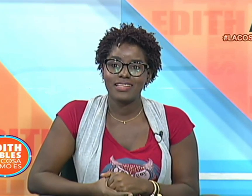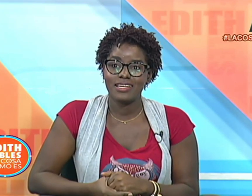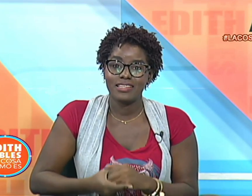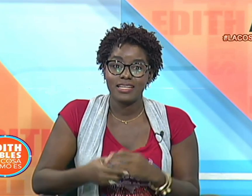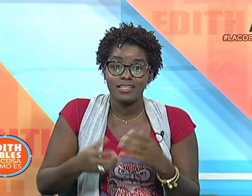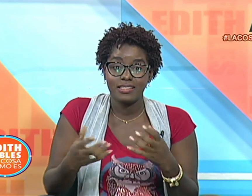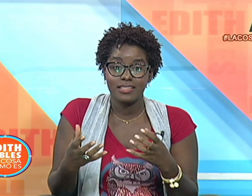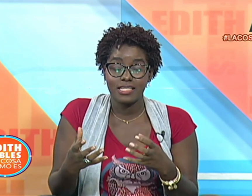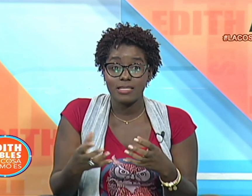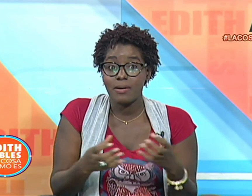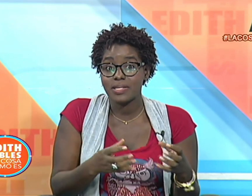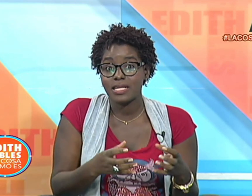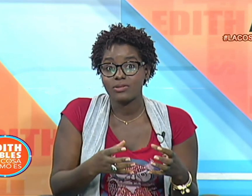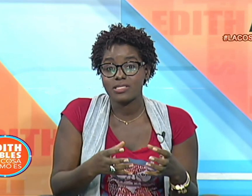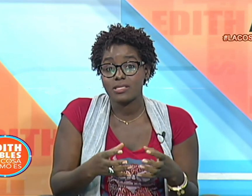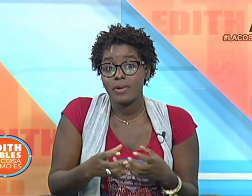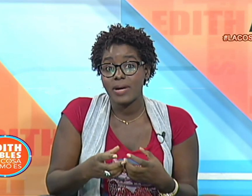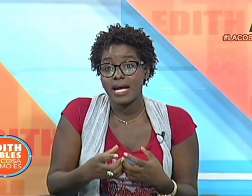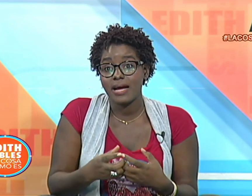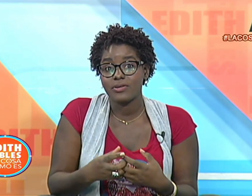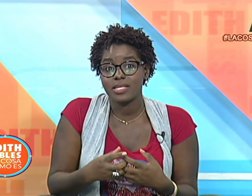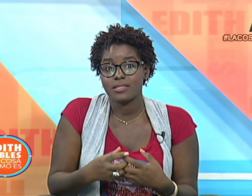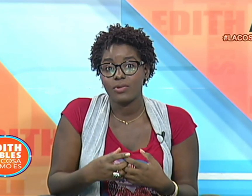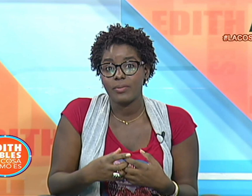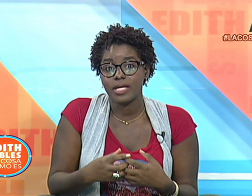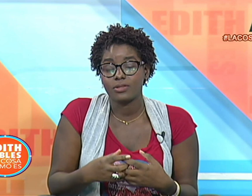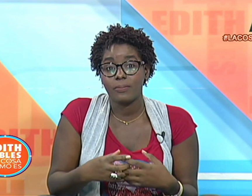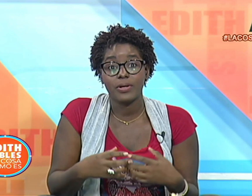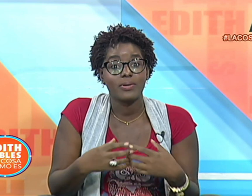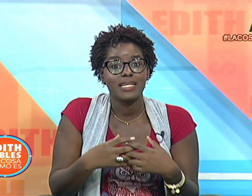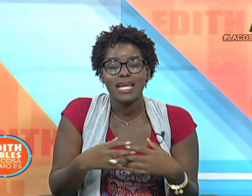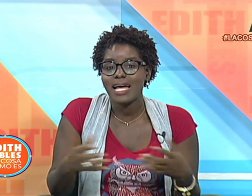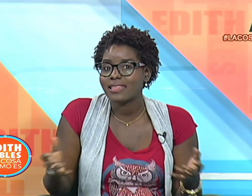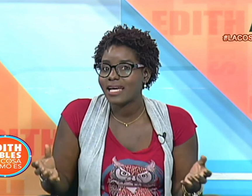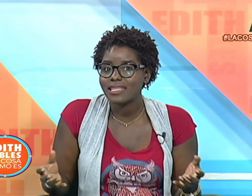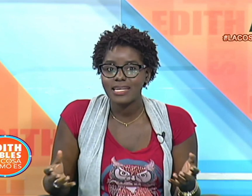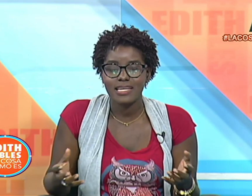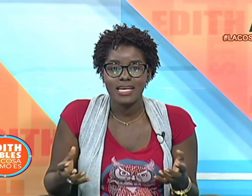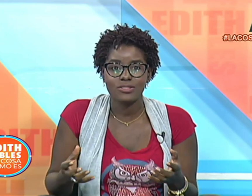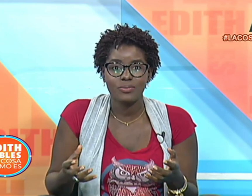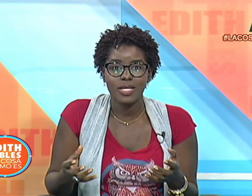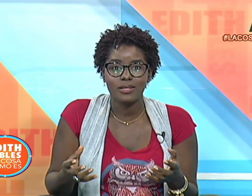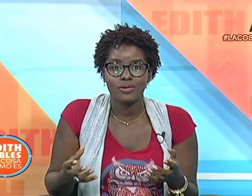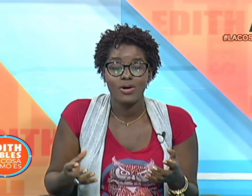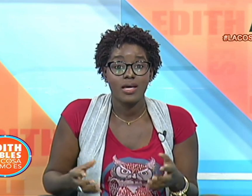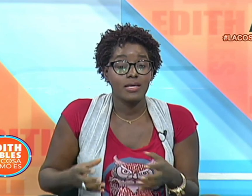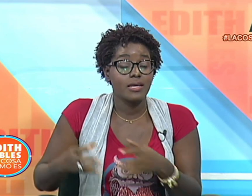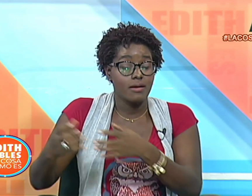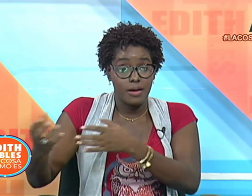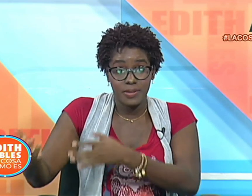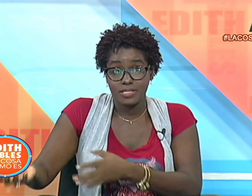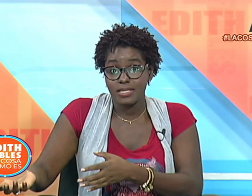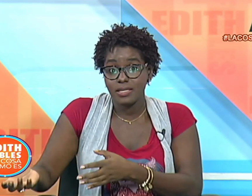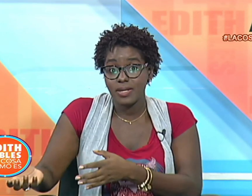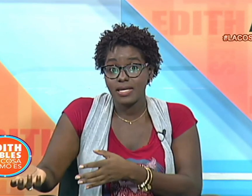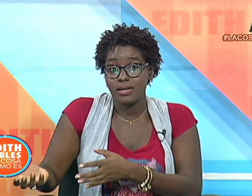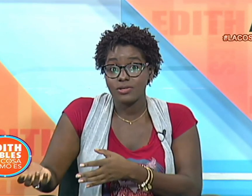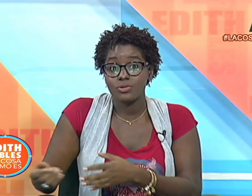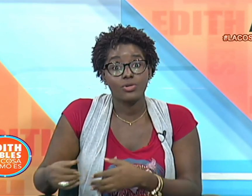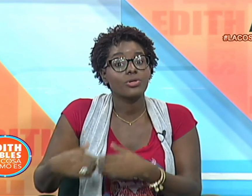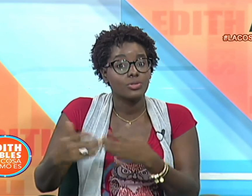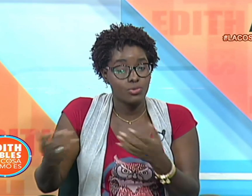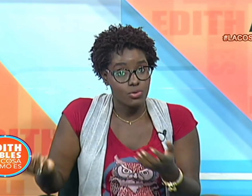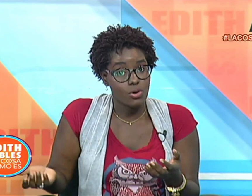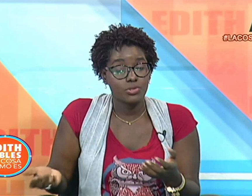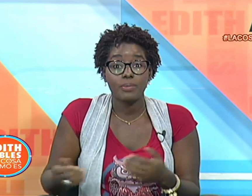él que estaba pasando el sistema bancario en ese momento pero nada nadie quería asumirlo y el presidente mejía